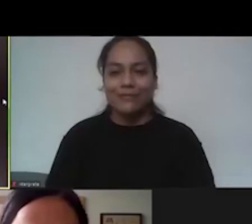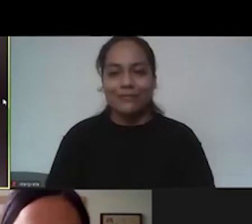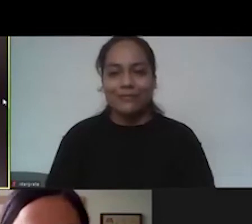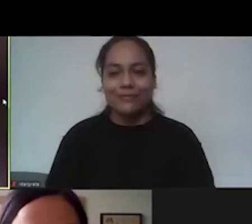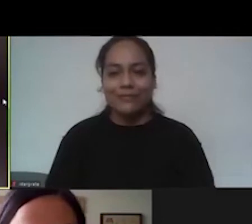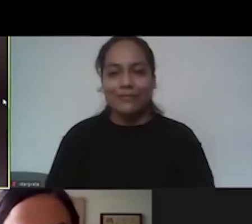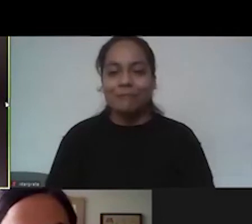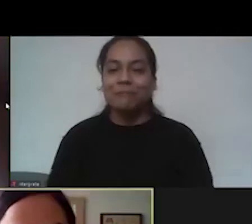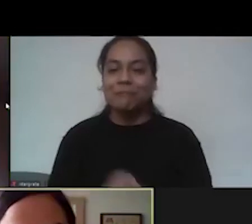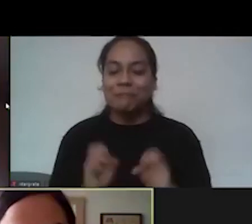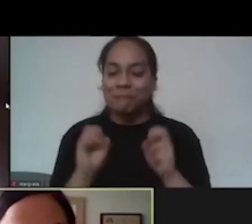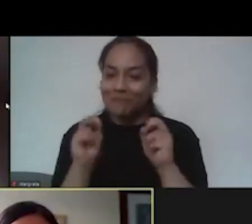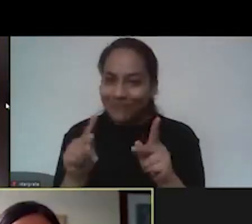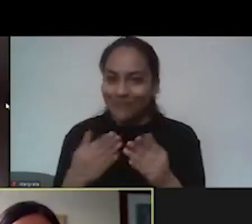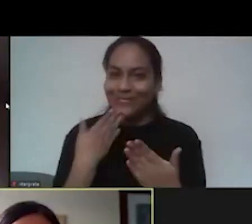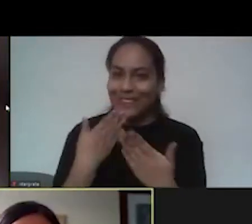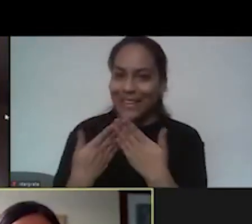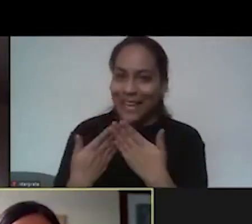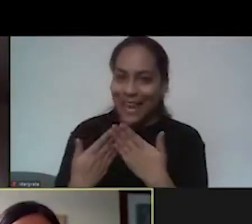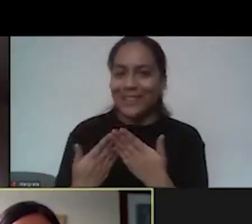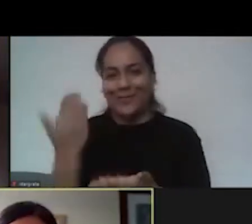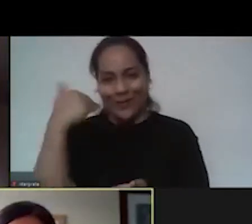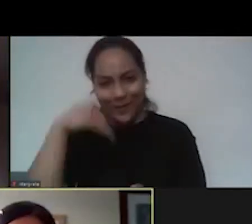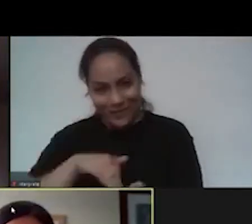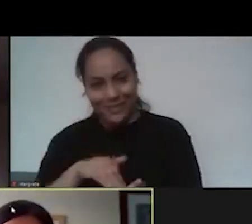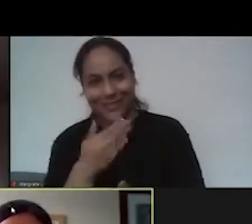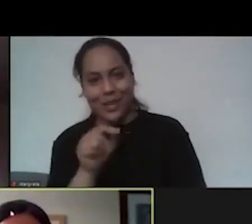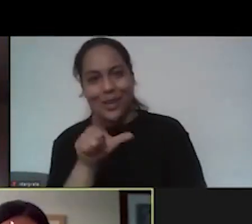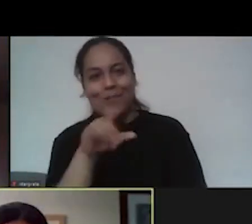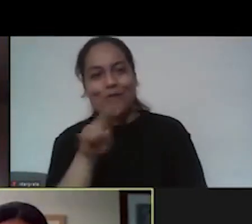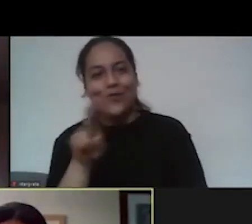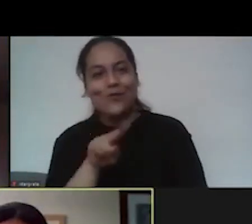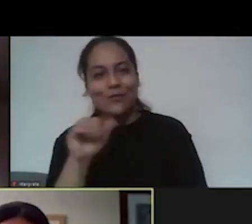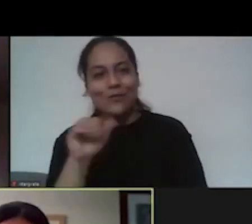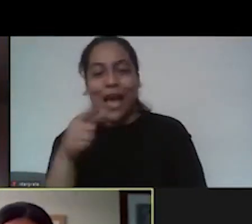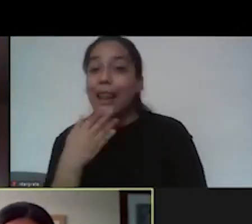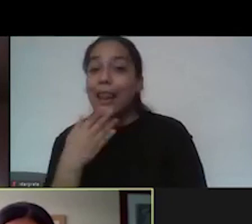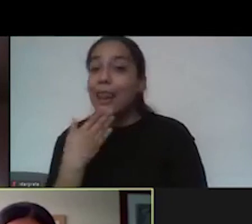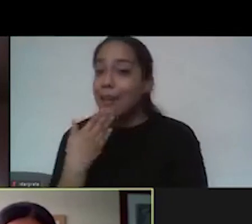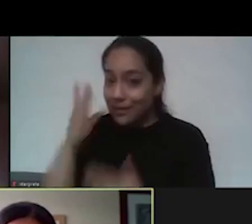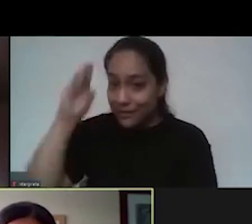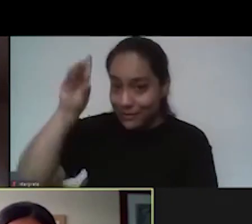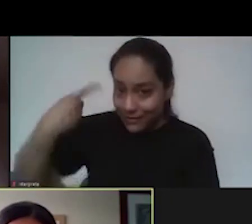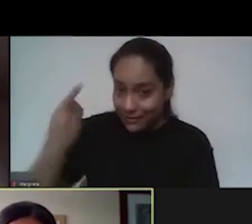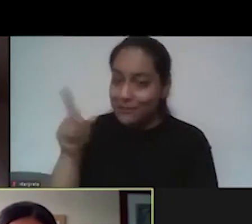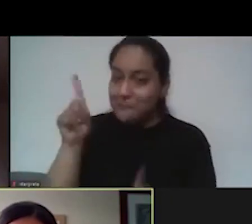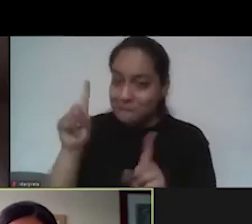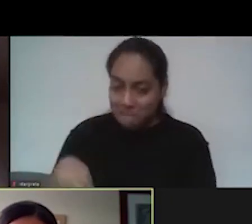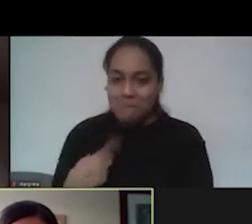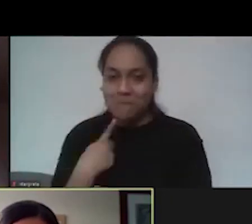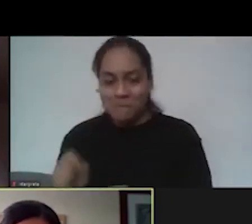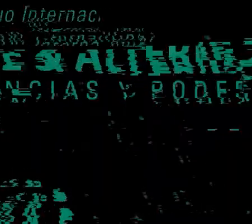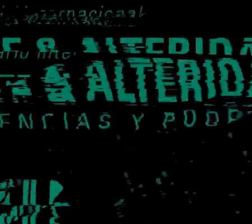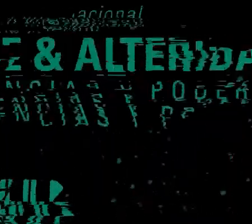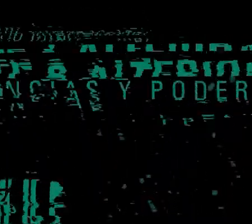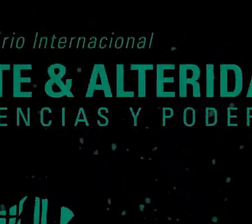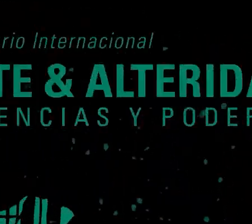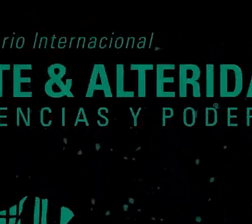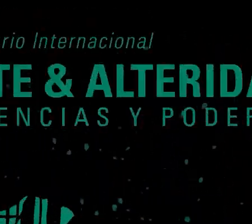Bueno, de nuevo muchas gracias, Luz Ángela, y a Daniela también por su pregunta.